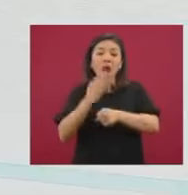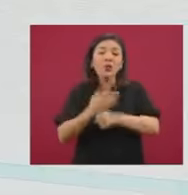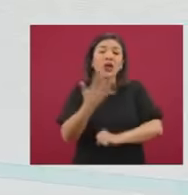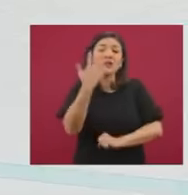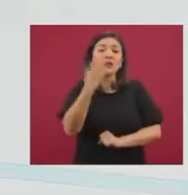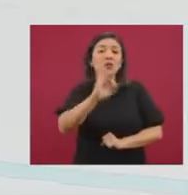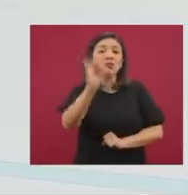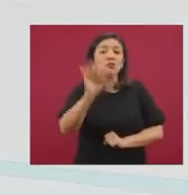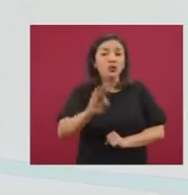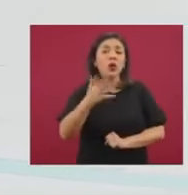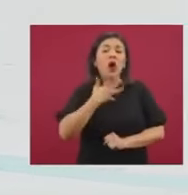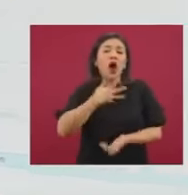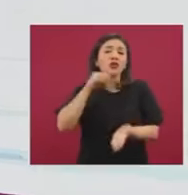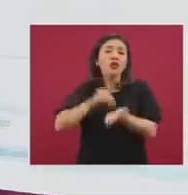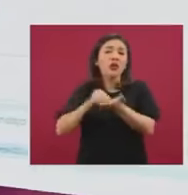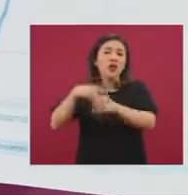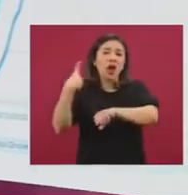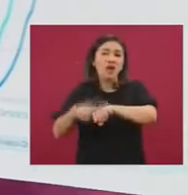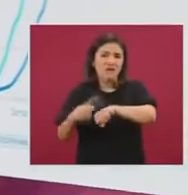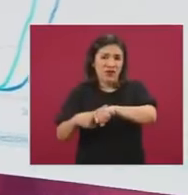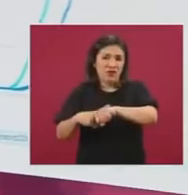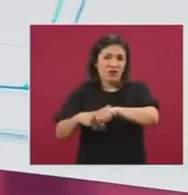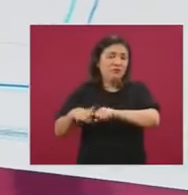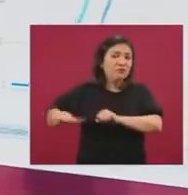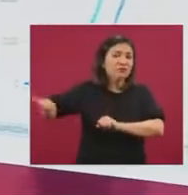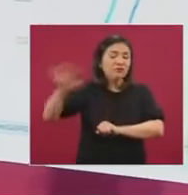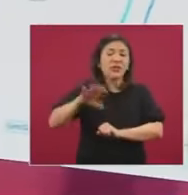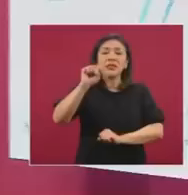es el 5% de los casos,